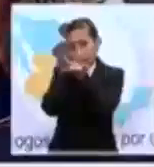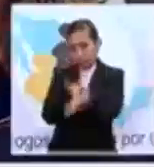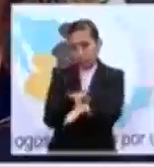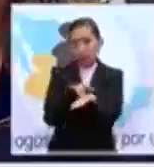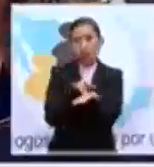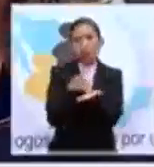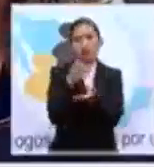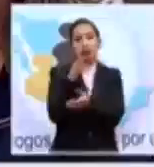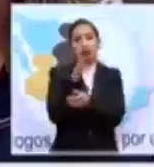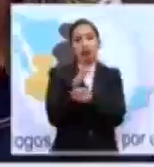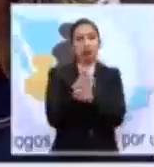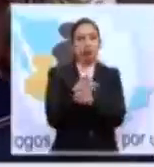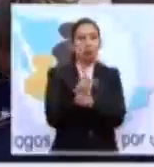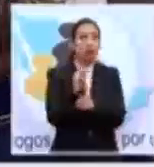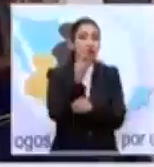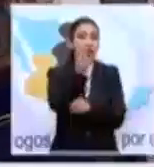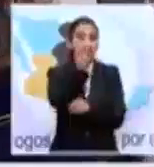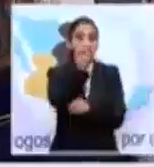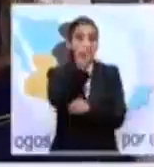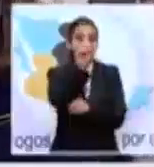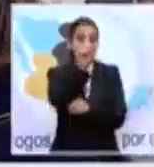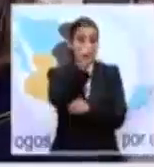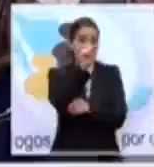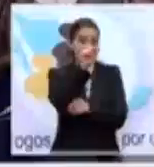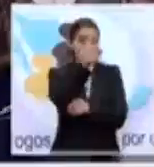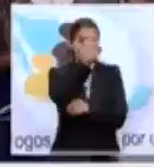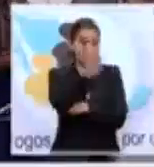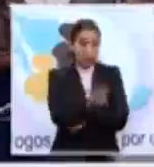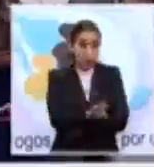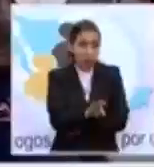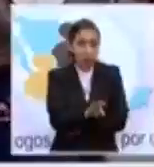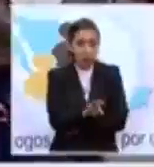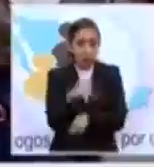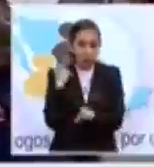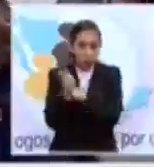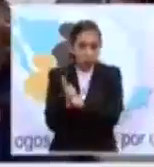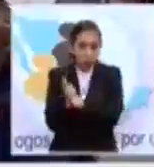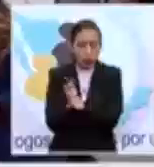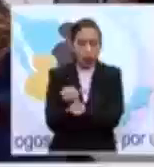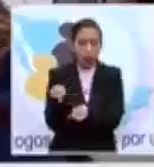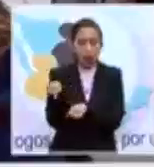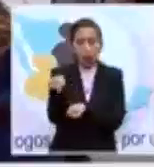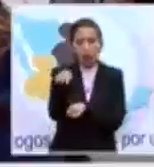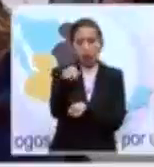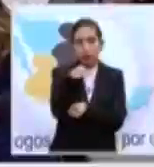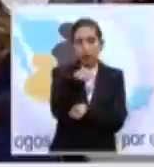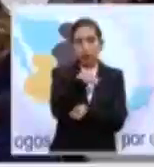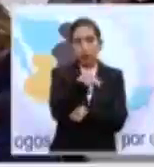pues prácticamente el 70% lo detectamos que era